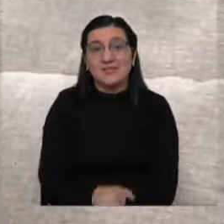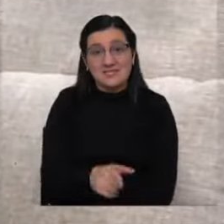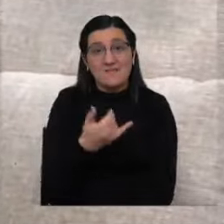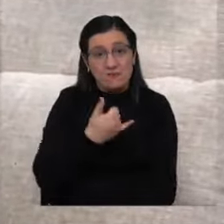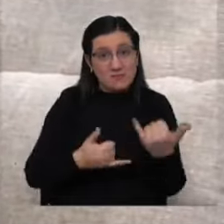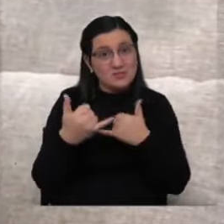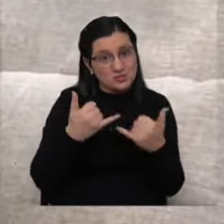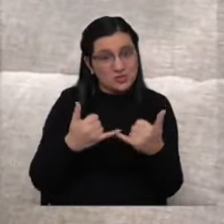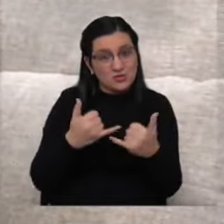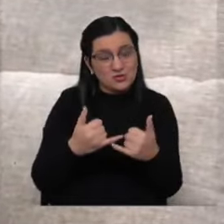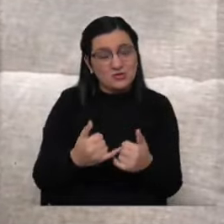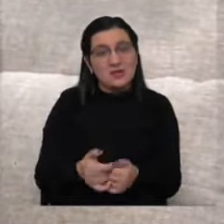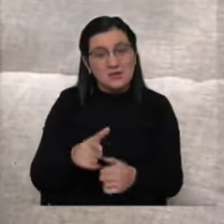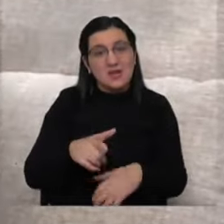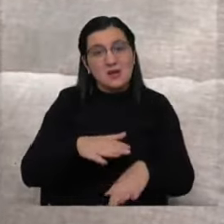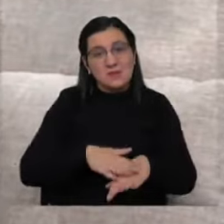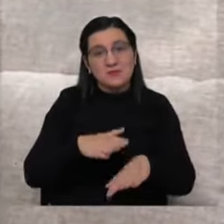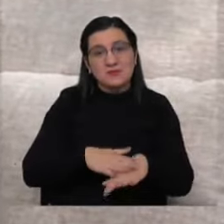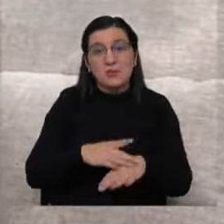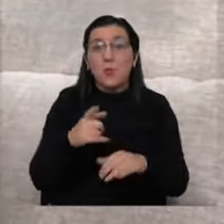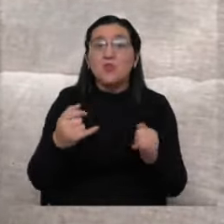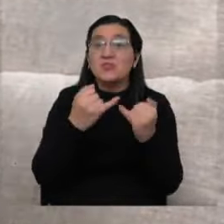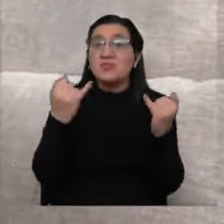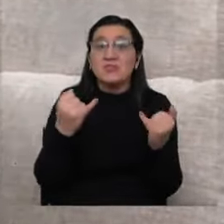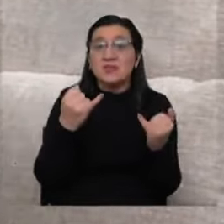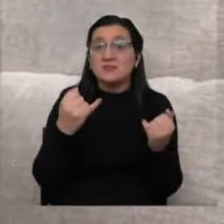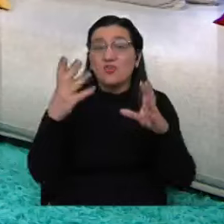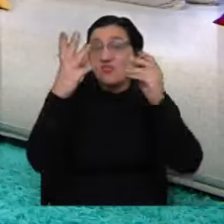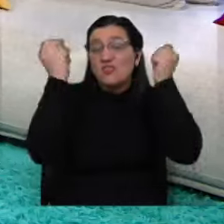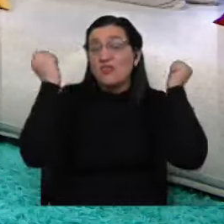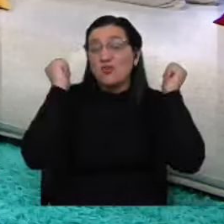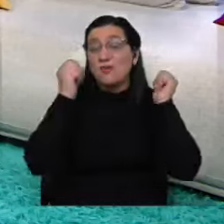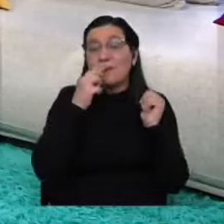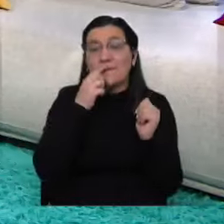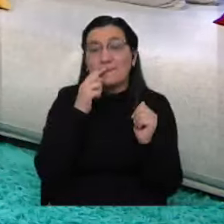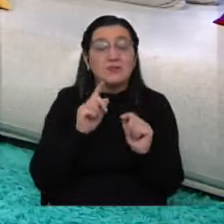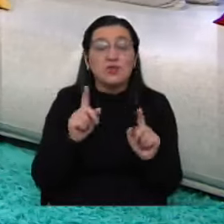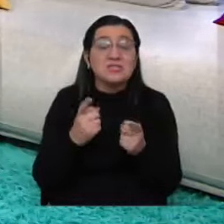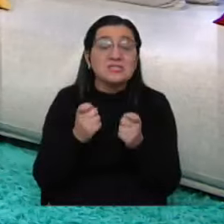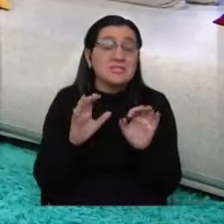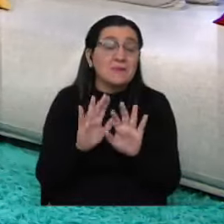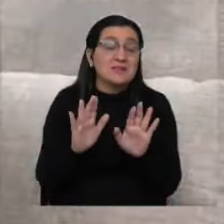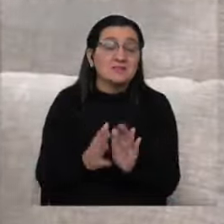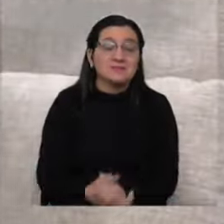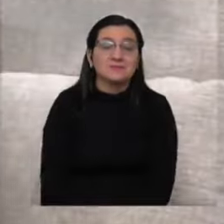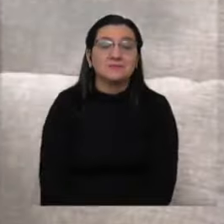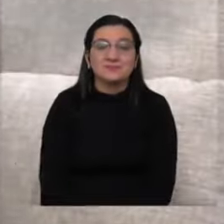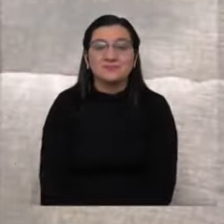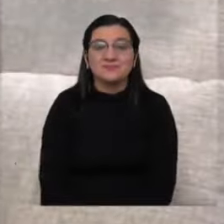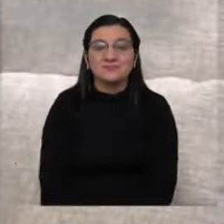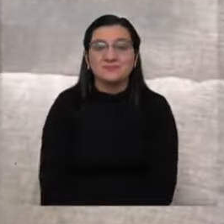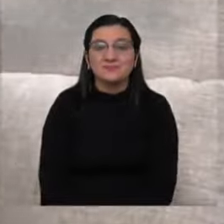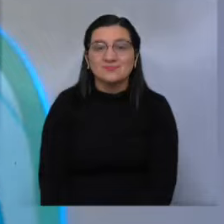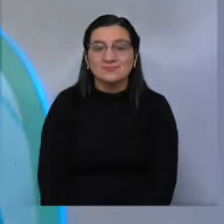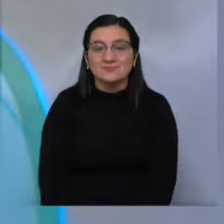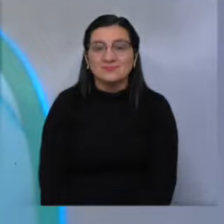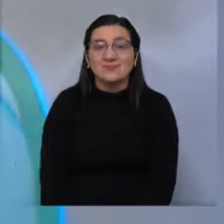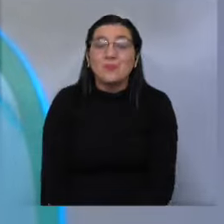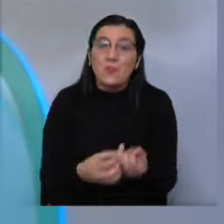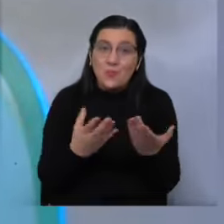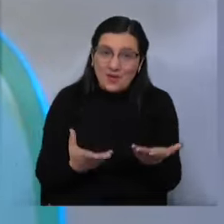y lo usaba con mucha responsabilidad y un día nos soltó la mano dijo ya está no lo necesitan no no hay que viarse el pueblo señoras